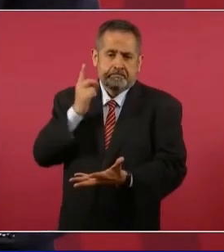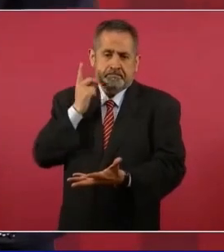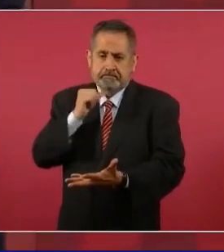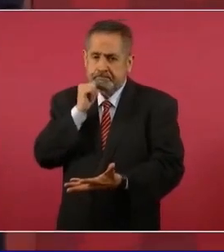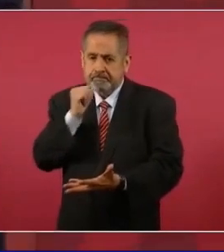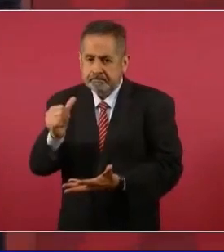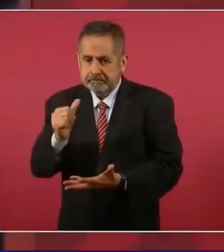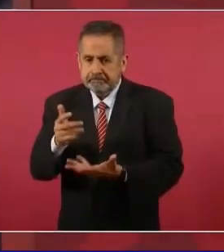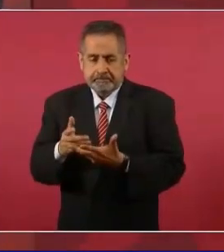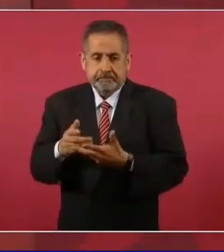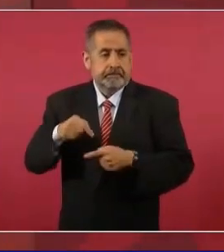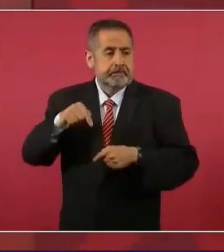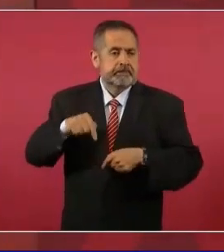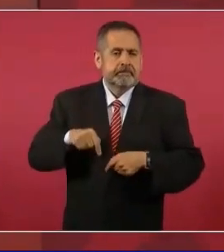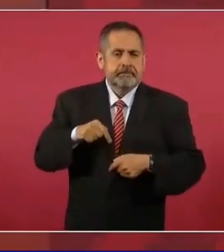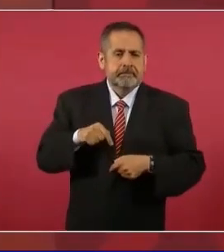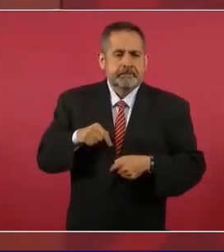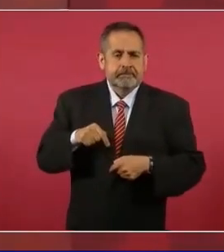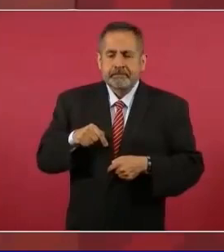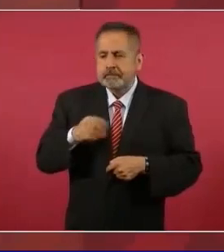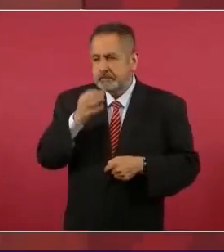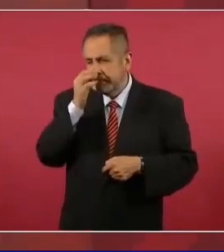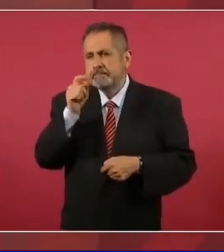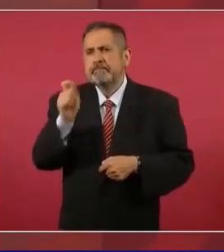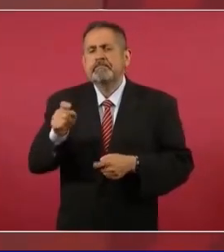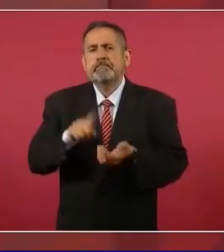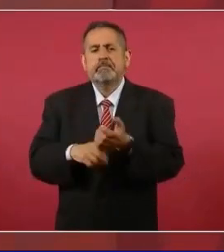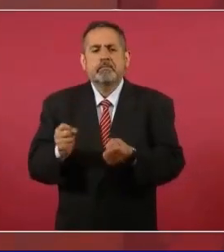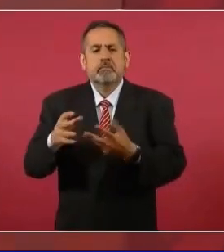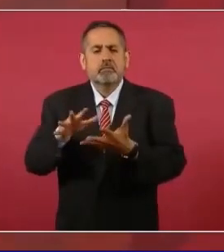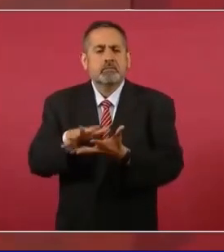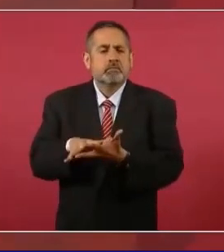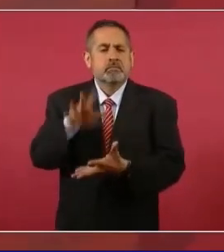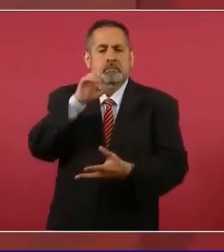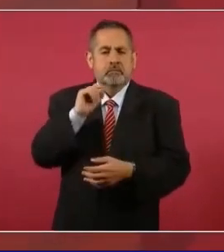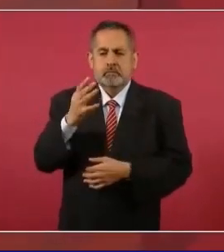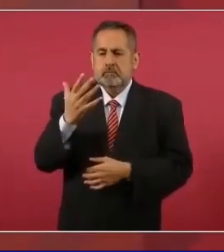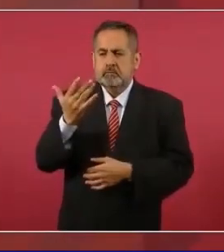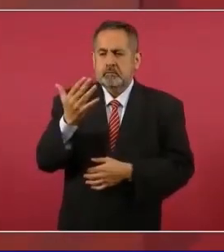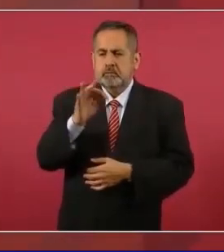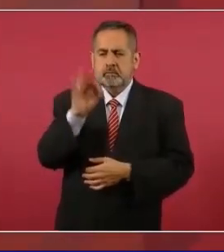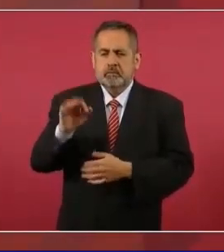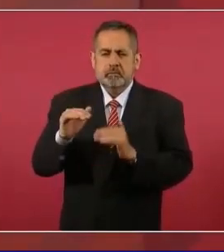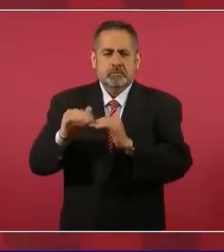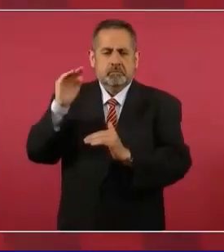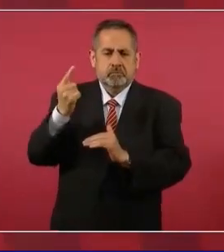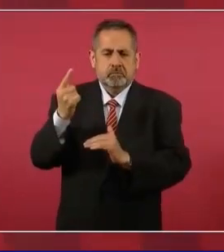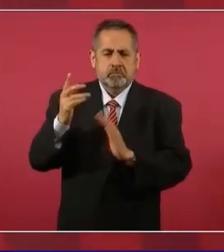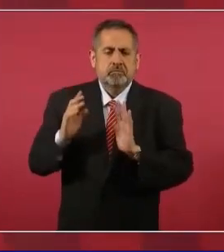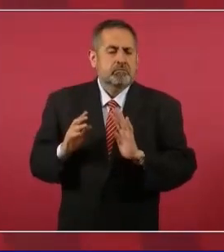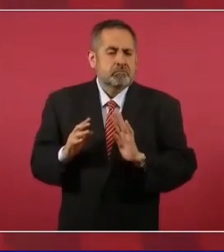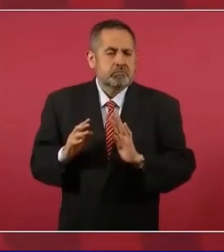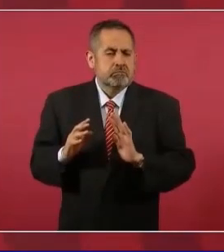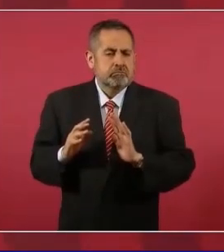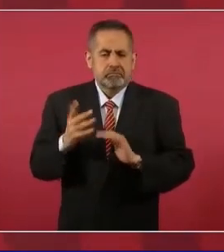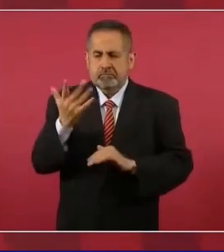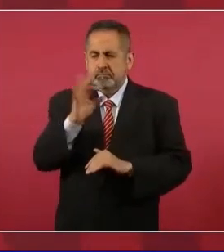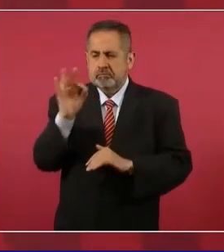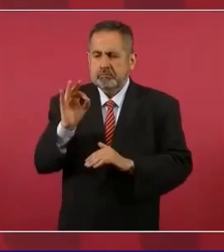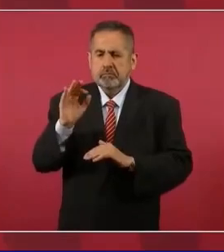de aquí no se necesita más que mayoría simple, la mitad más un